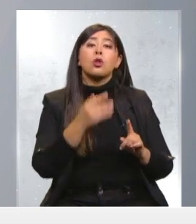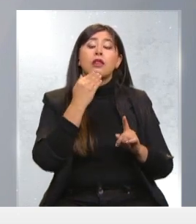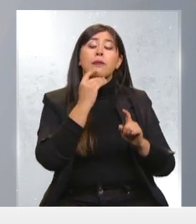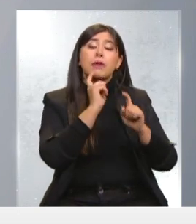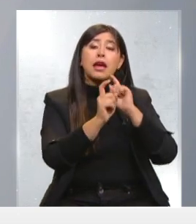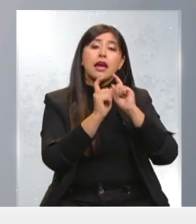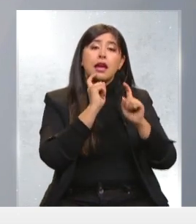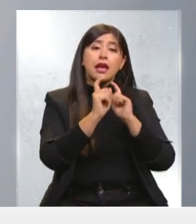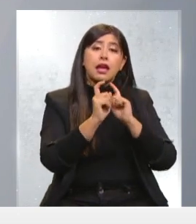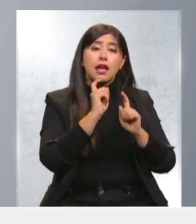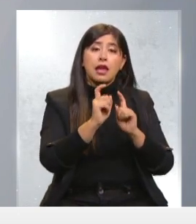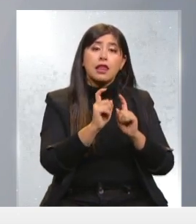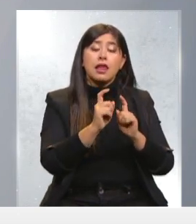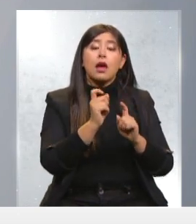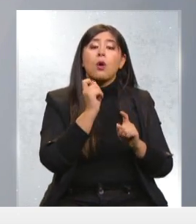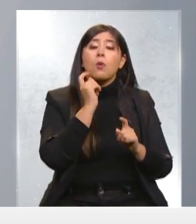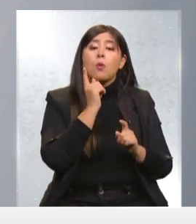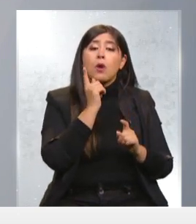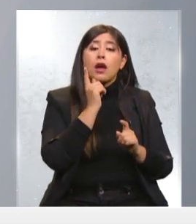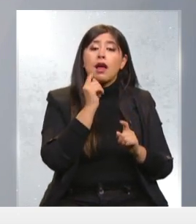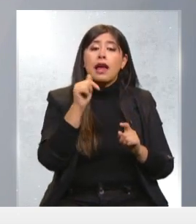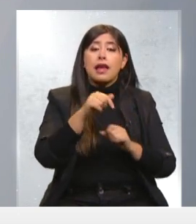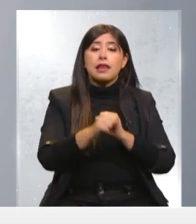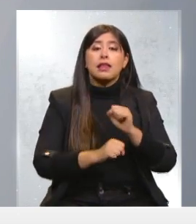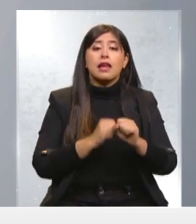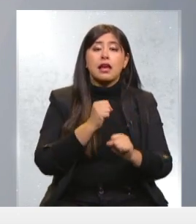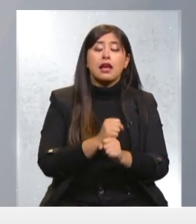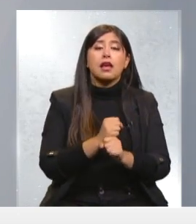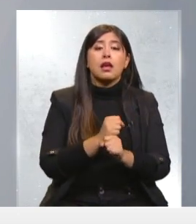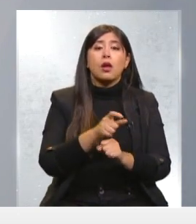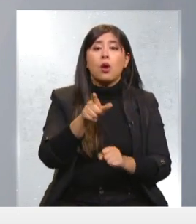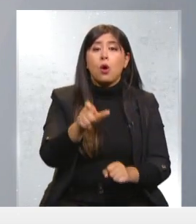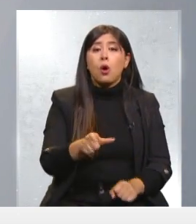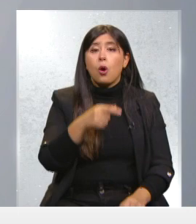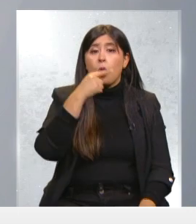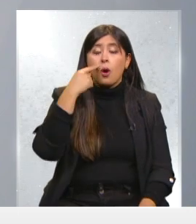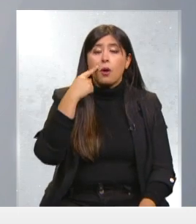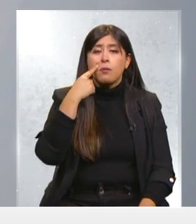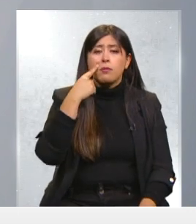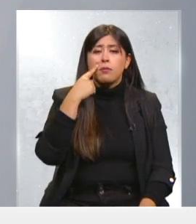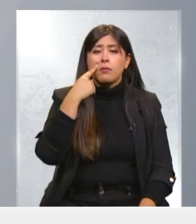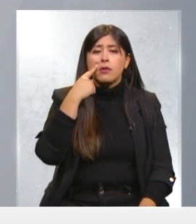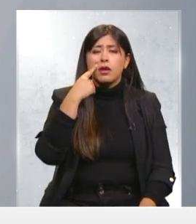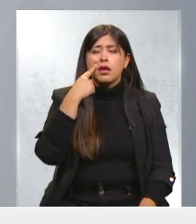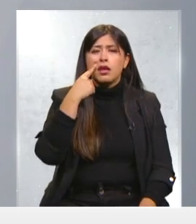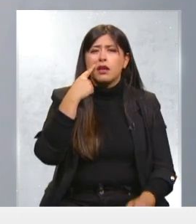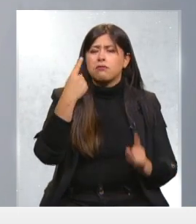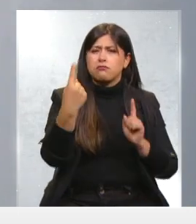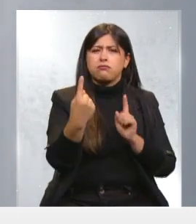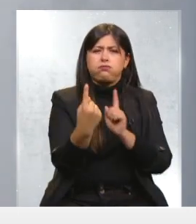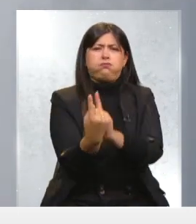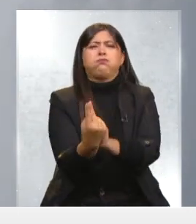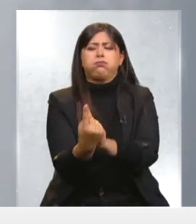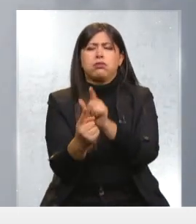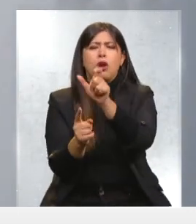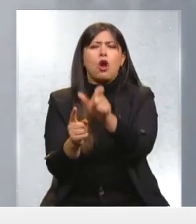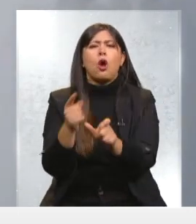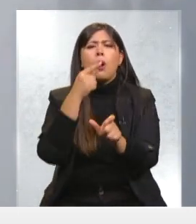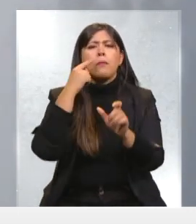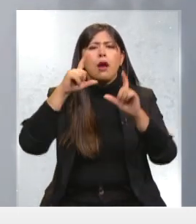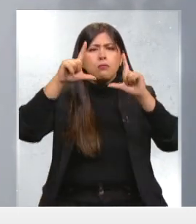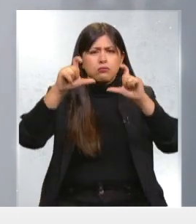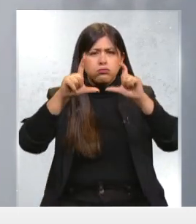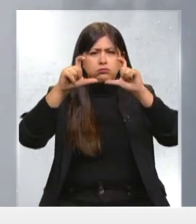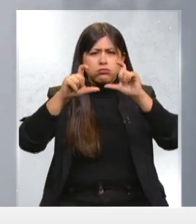críticas transversales se vivió Este año cuando el mandatario decidió increpar personalmente a un fotógrafo